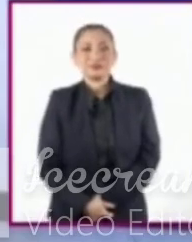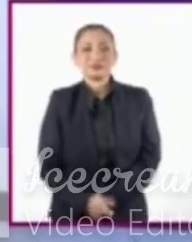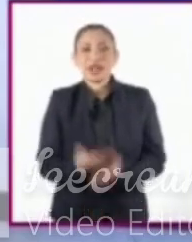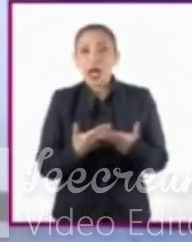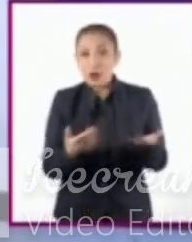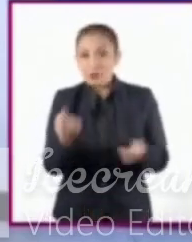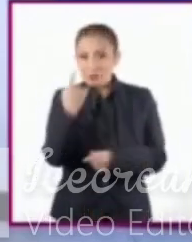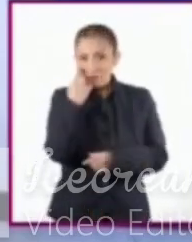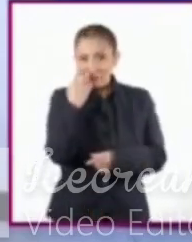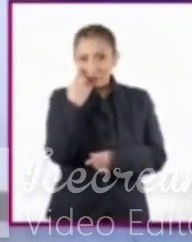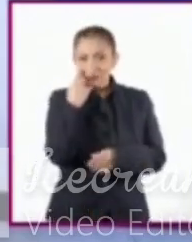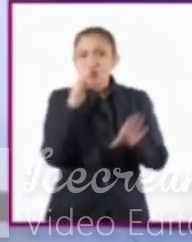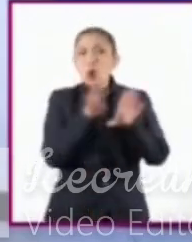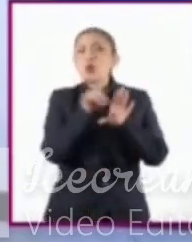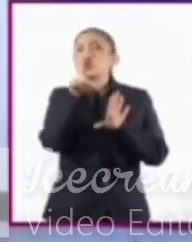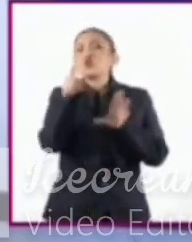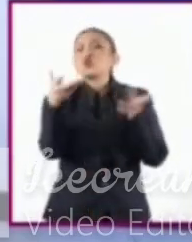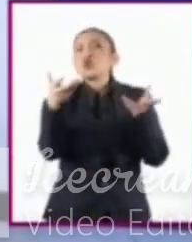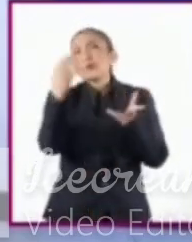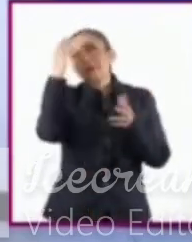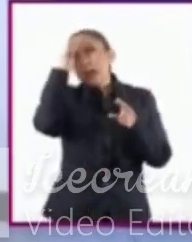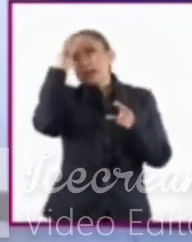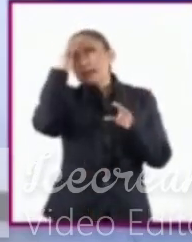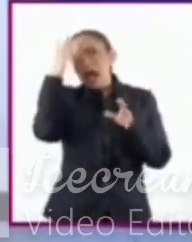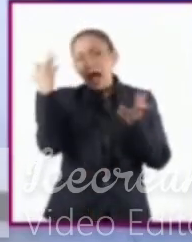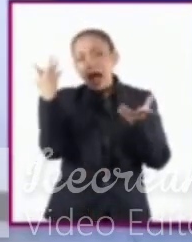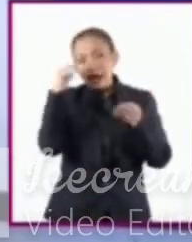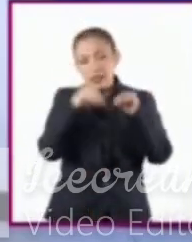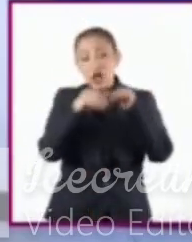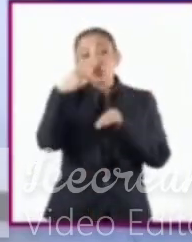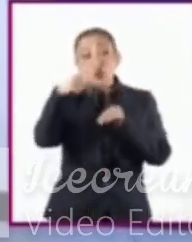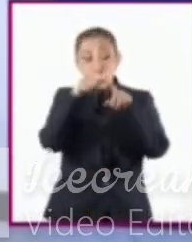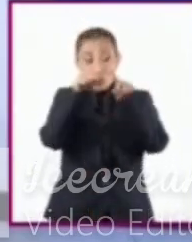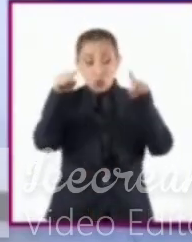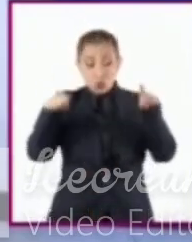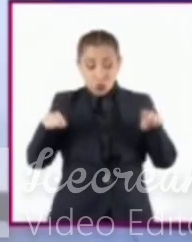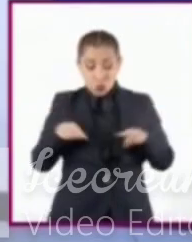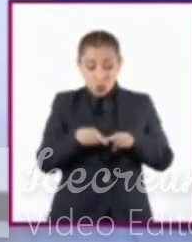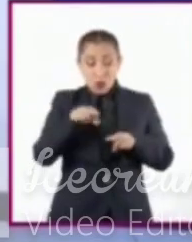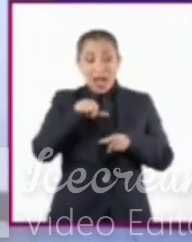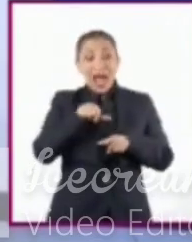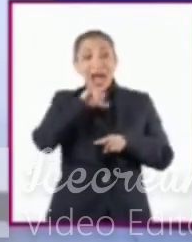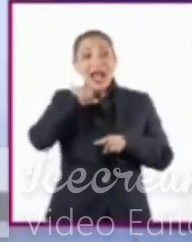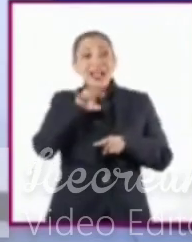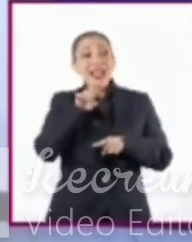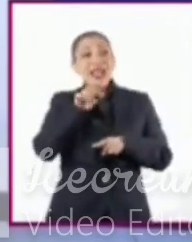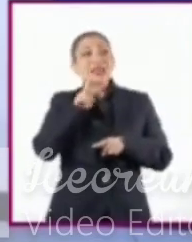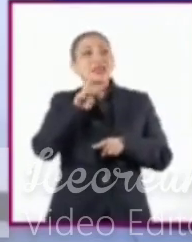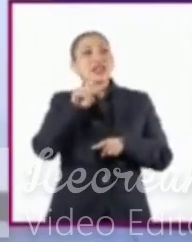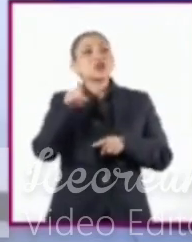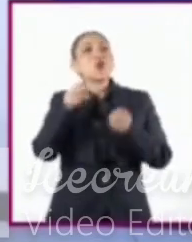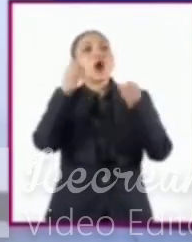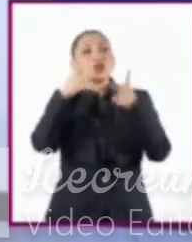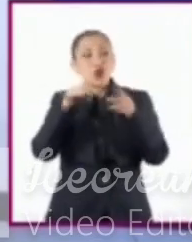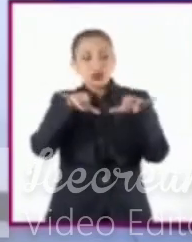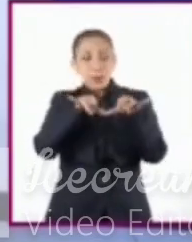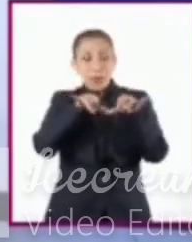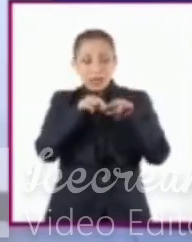Ahora bien, ¿cómo le harías tú para construir tu propio tablero de ajedrez? ¿De cuánto tendrían que ser las